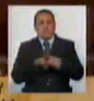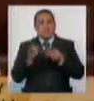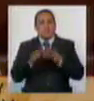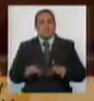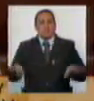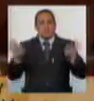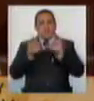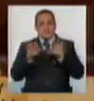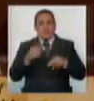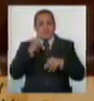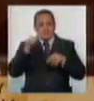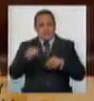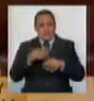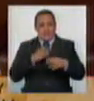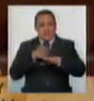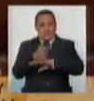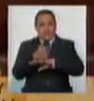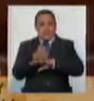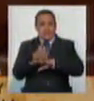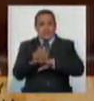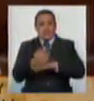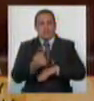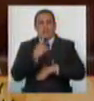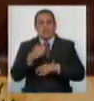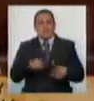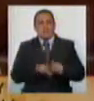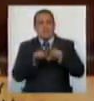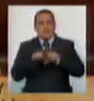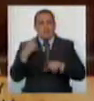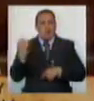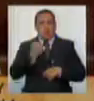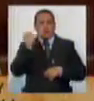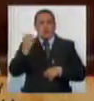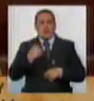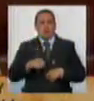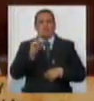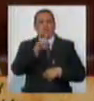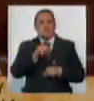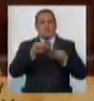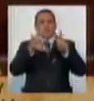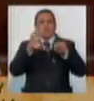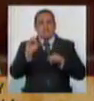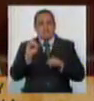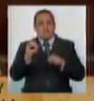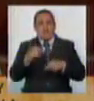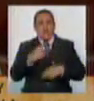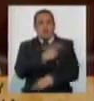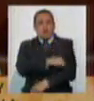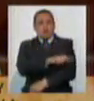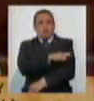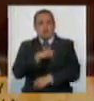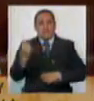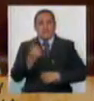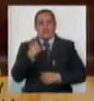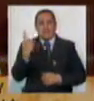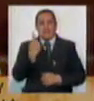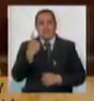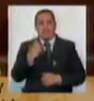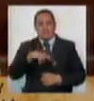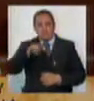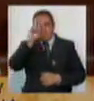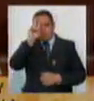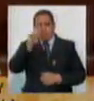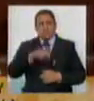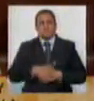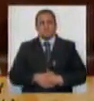prioridad de esta intervención está en lograr los 170 hospitales estratégicos en todo el